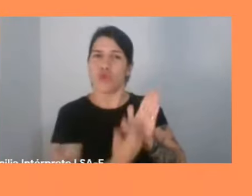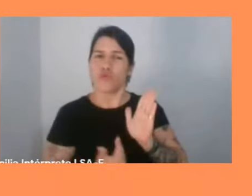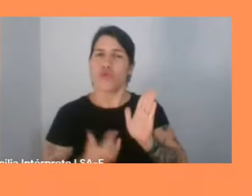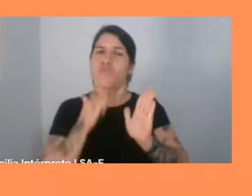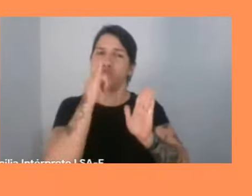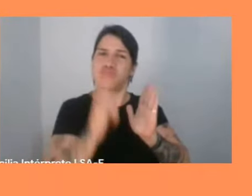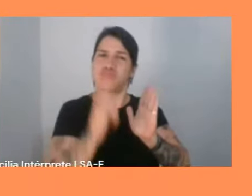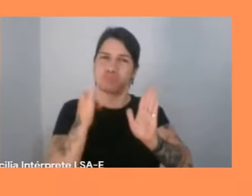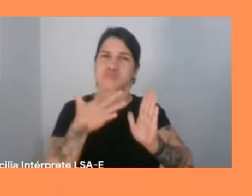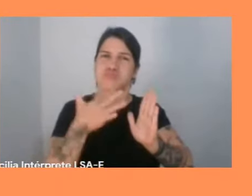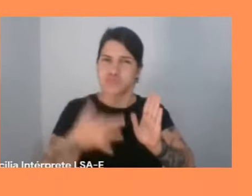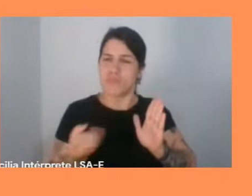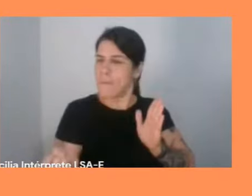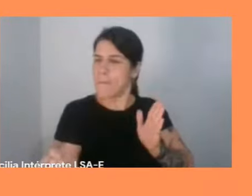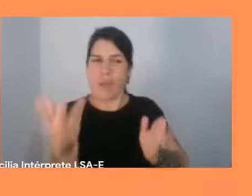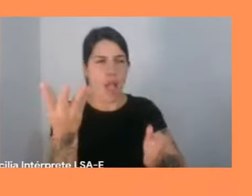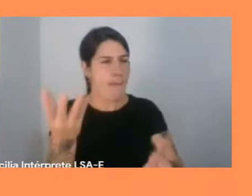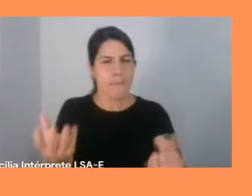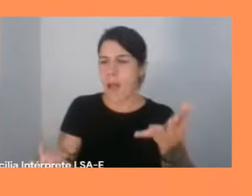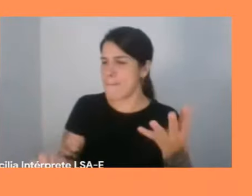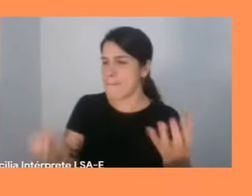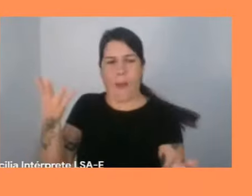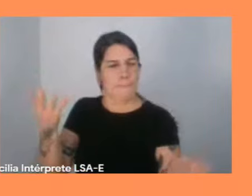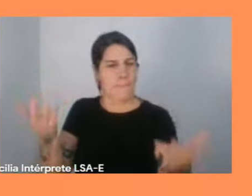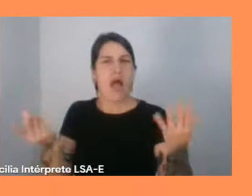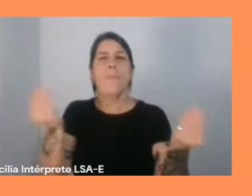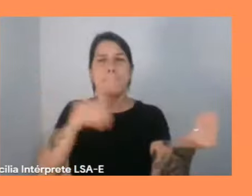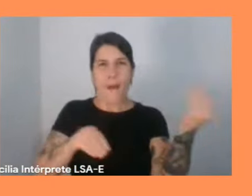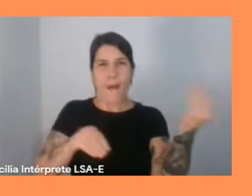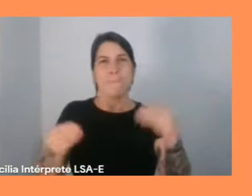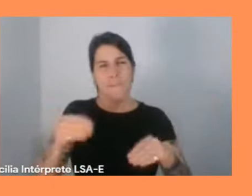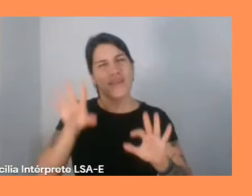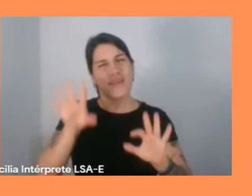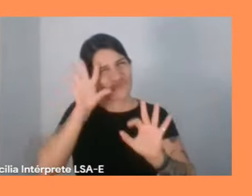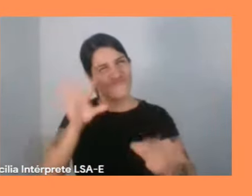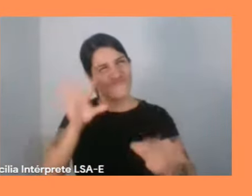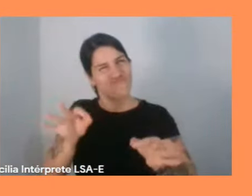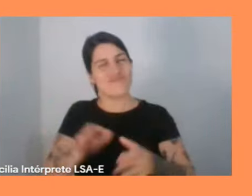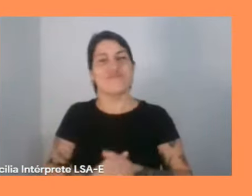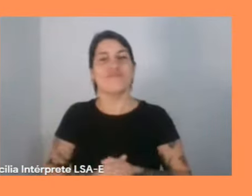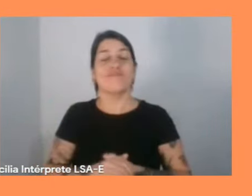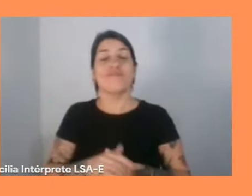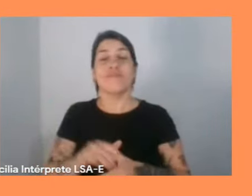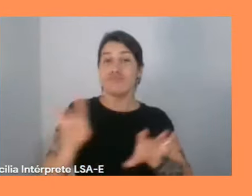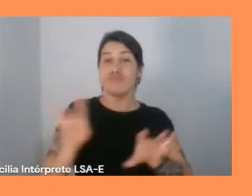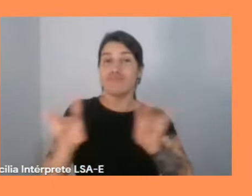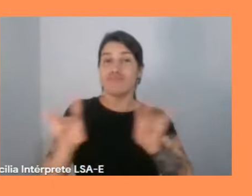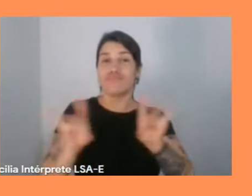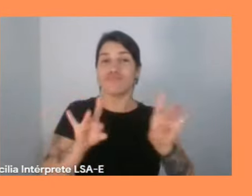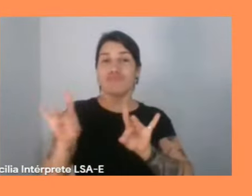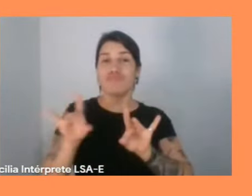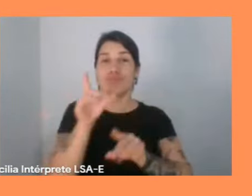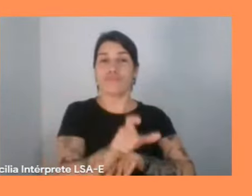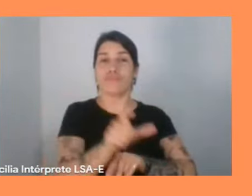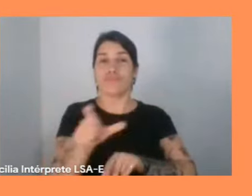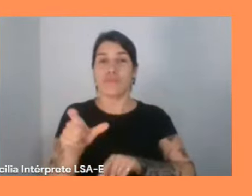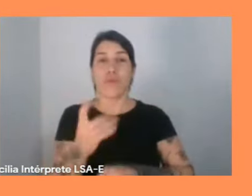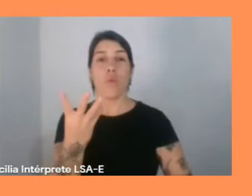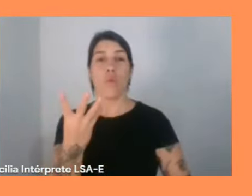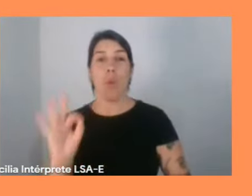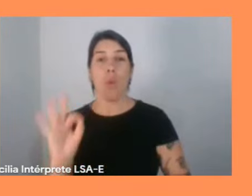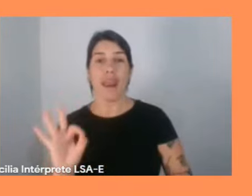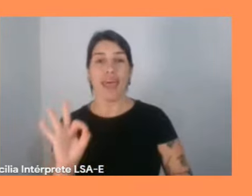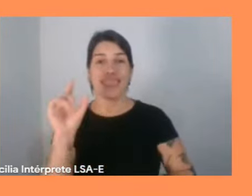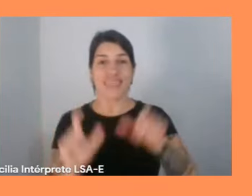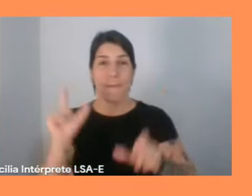profundizándose. Elegimos 40 voces, presentar 40 razones, 40 voces para también evidenciar la diversidad de